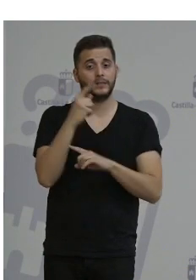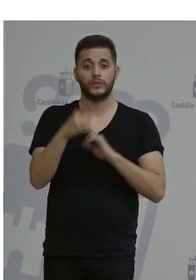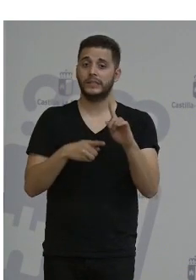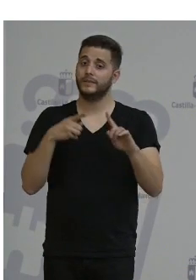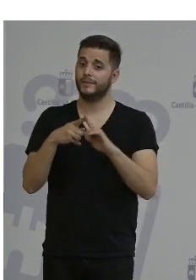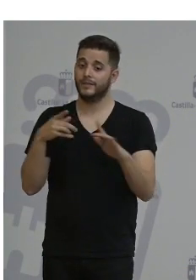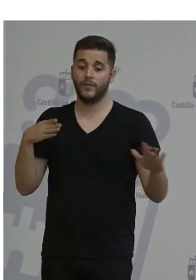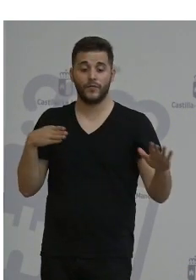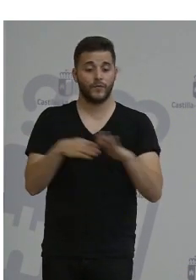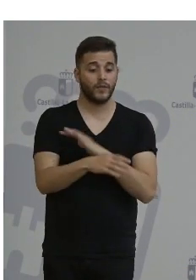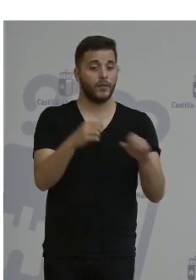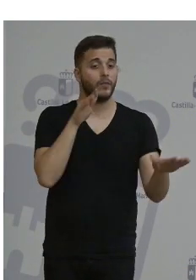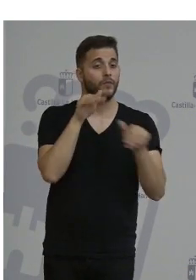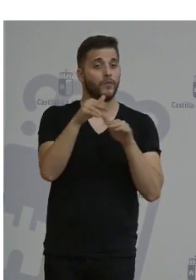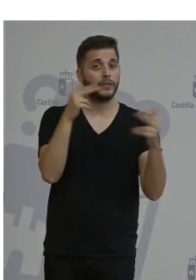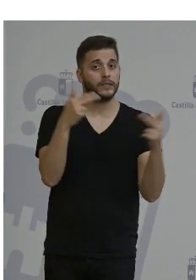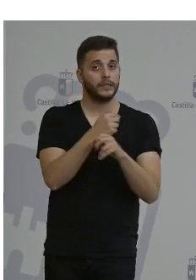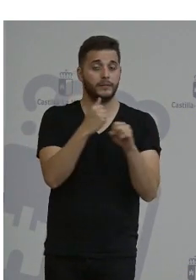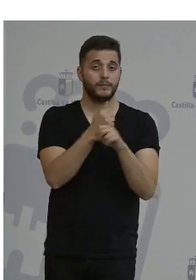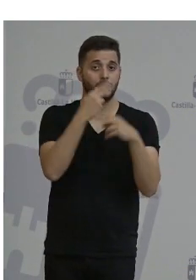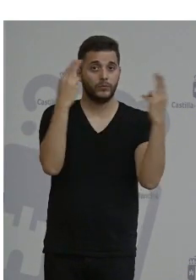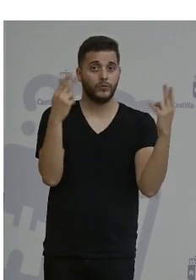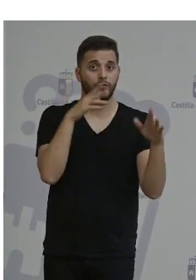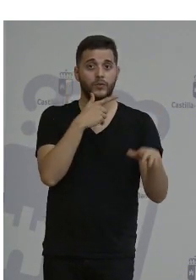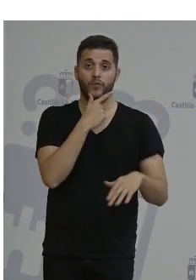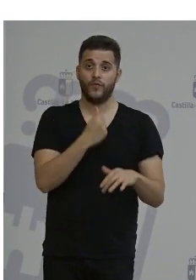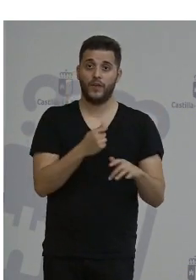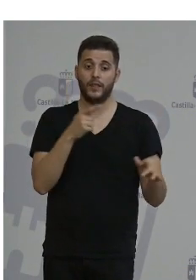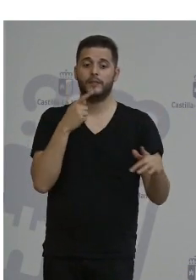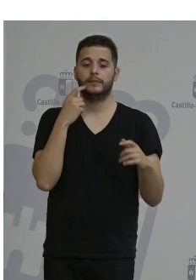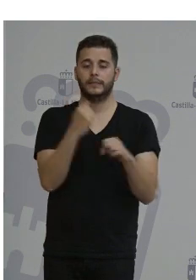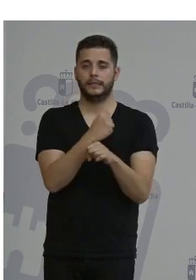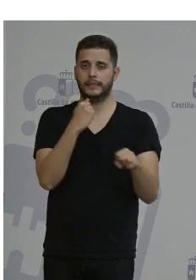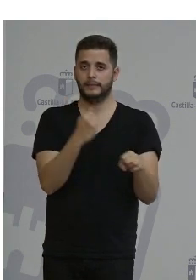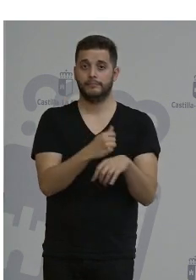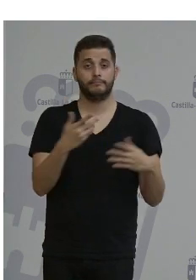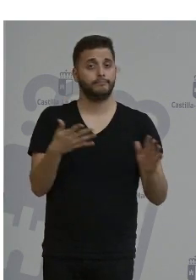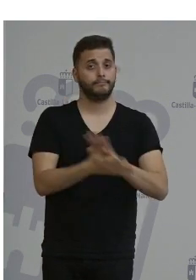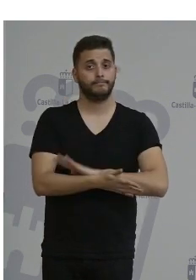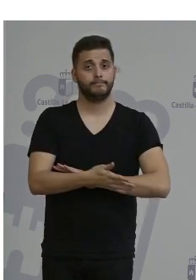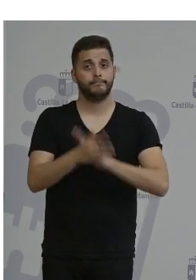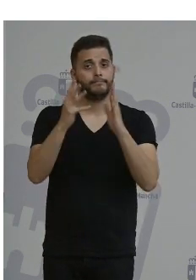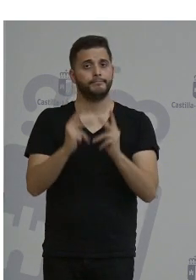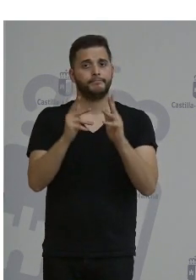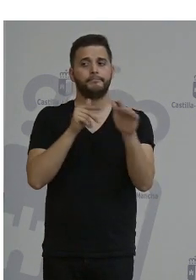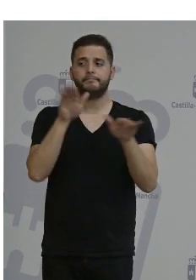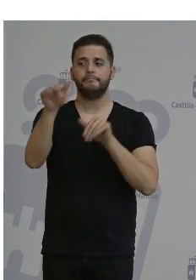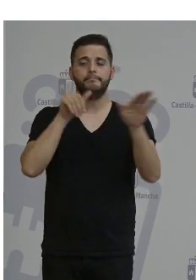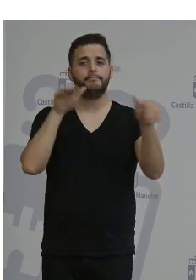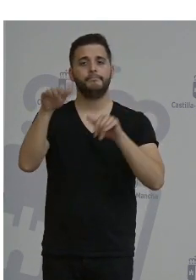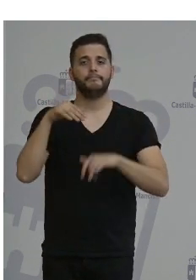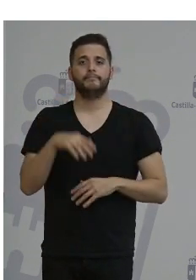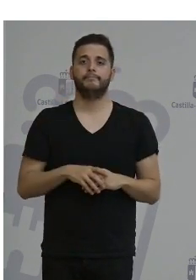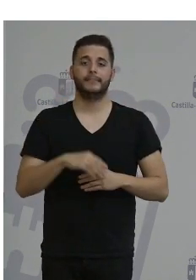a las ofertas de empleo público. En definitiva, la Administración necesita atraer talentos diversos y desde